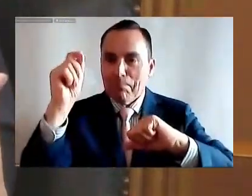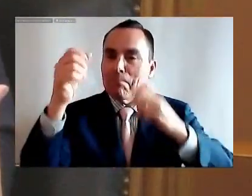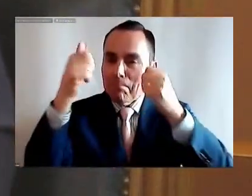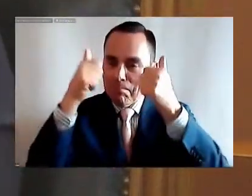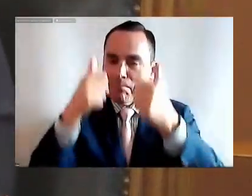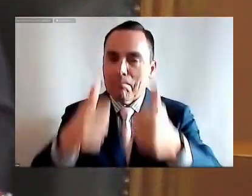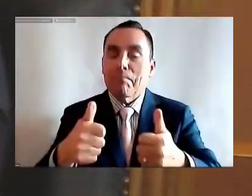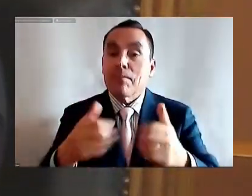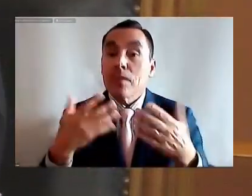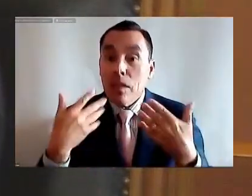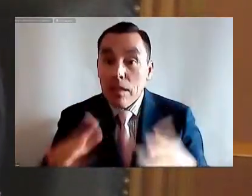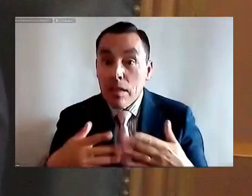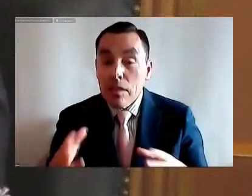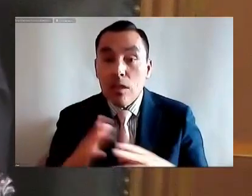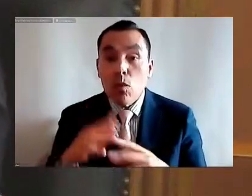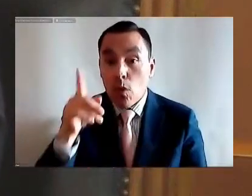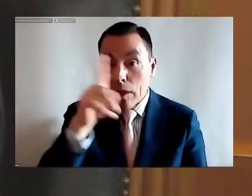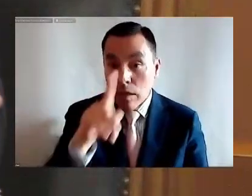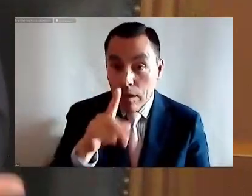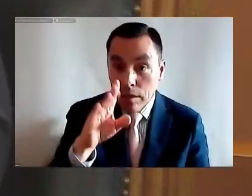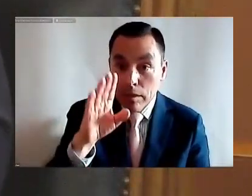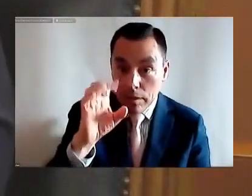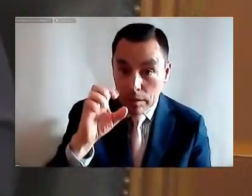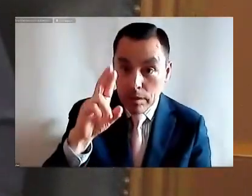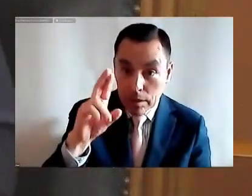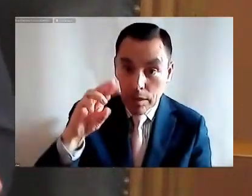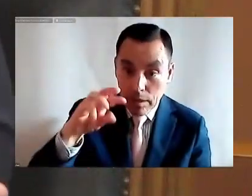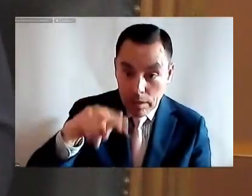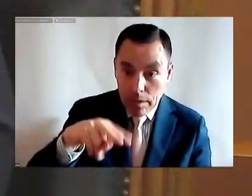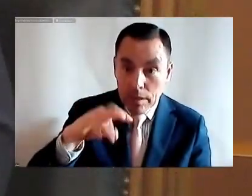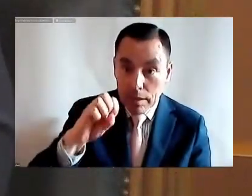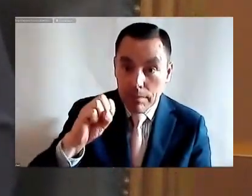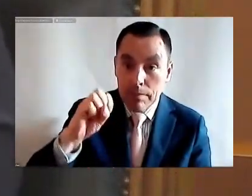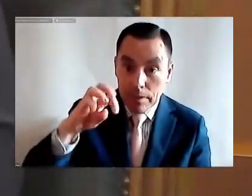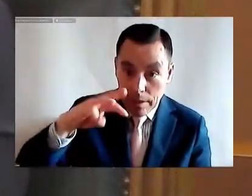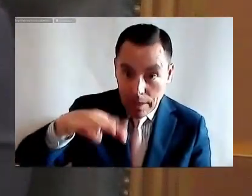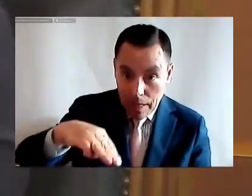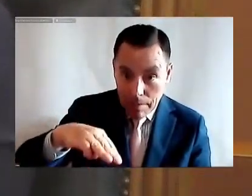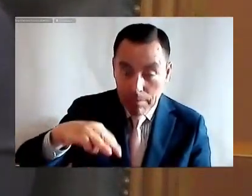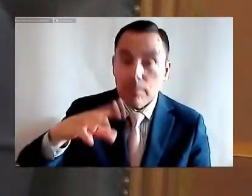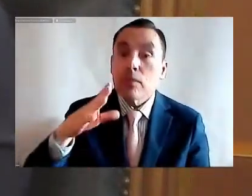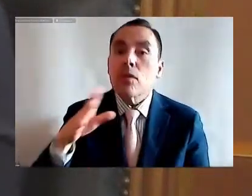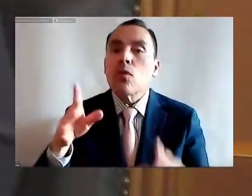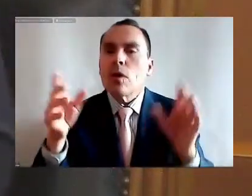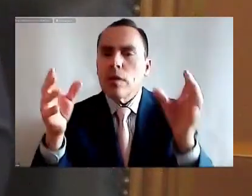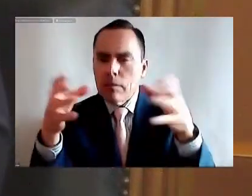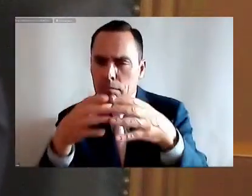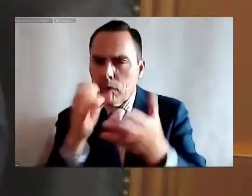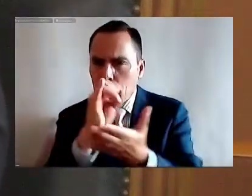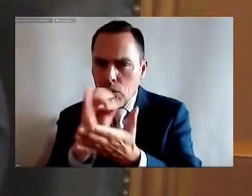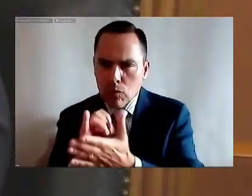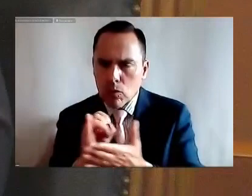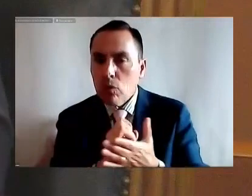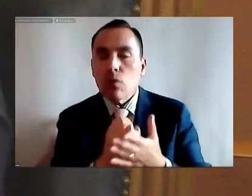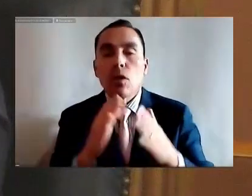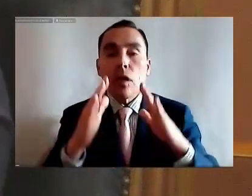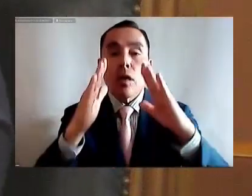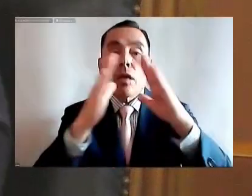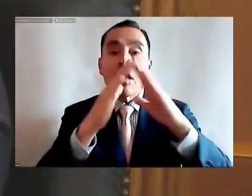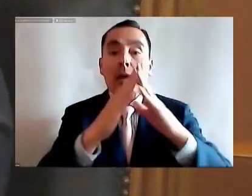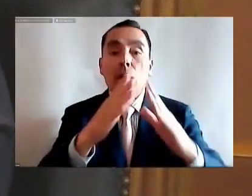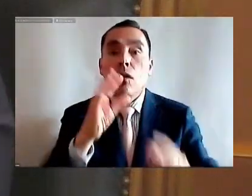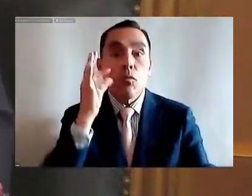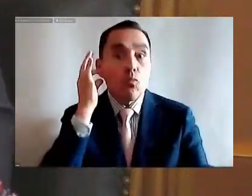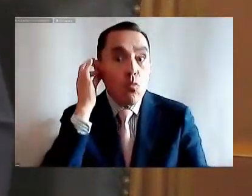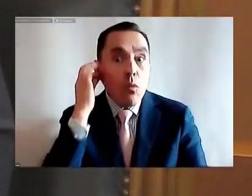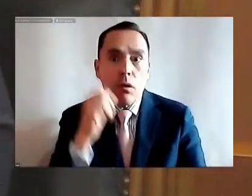intervino el CERNAM y se dijo, bueno, acá las mujeres principalmente por esta estadística vital son las que quedan en esta situación más precaria. Y ese fue el sentido de